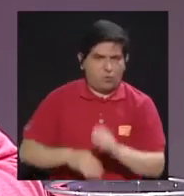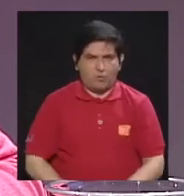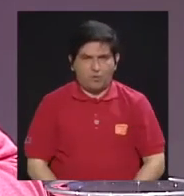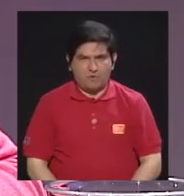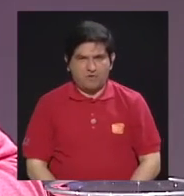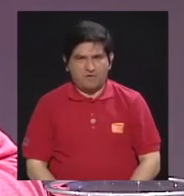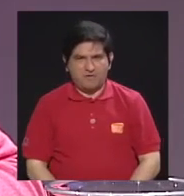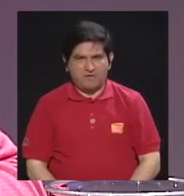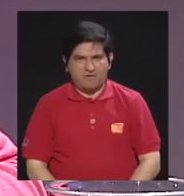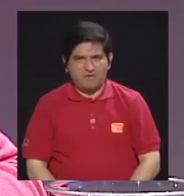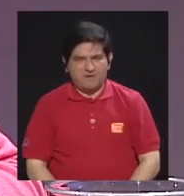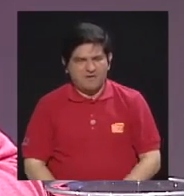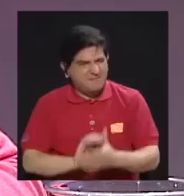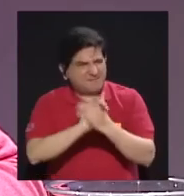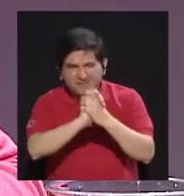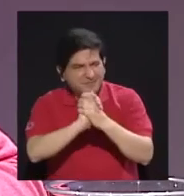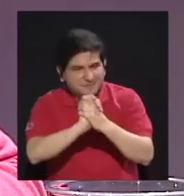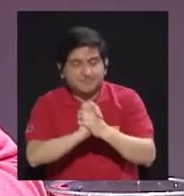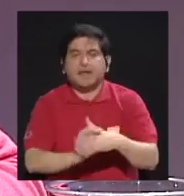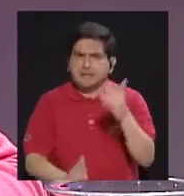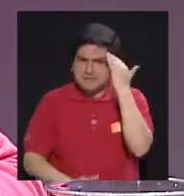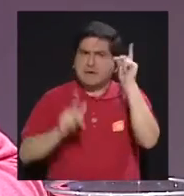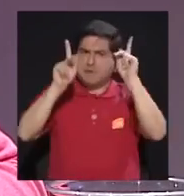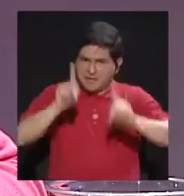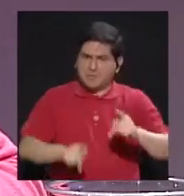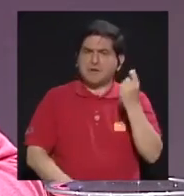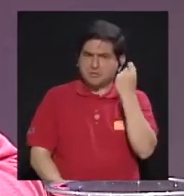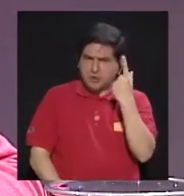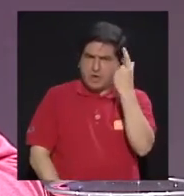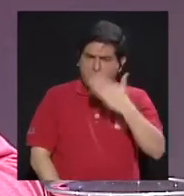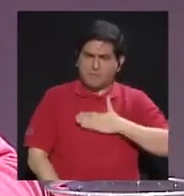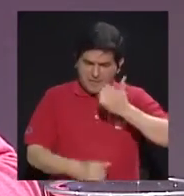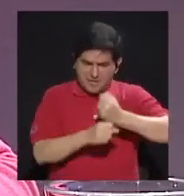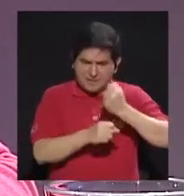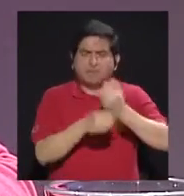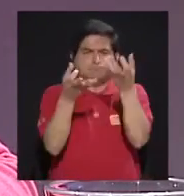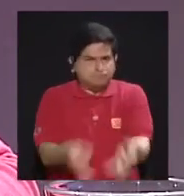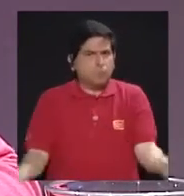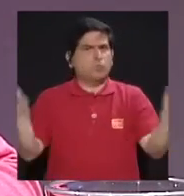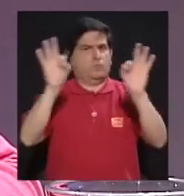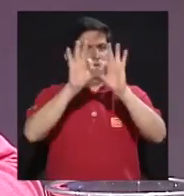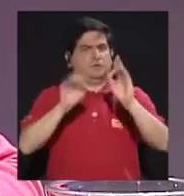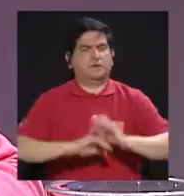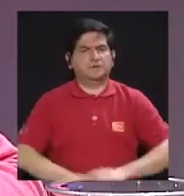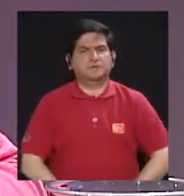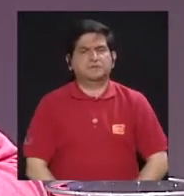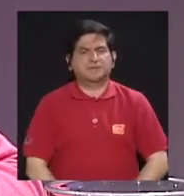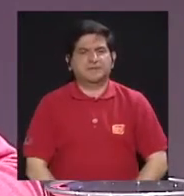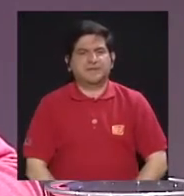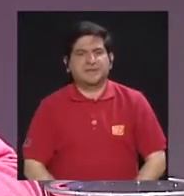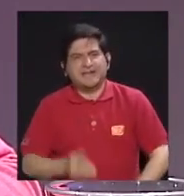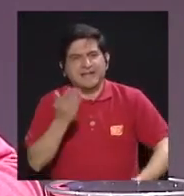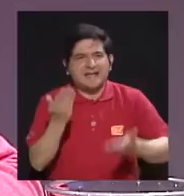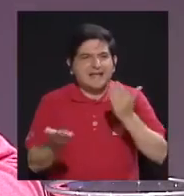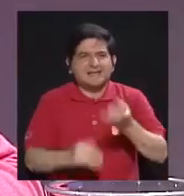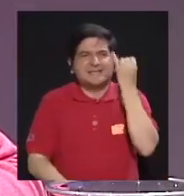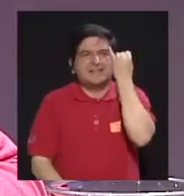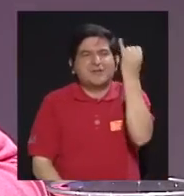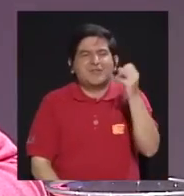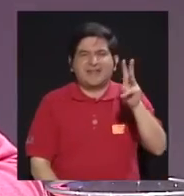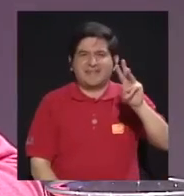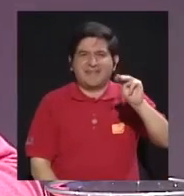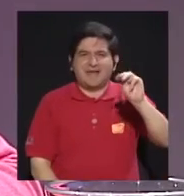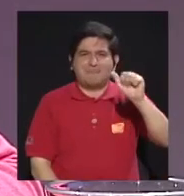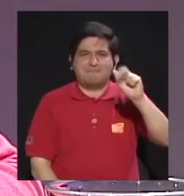que felicitar, saber que hay personas que entienden lo que hago es importante. Me dio risa lo del marxismo